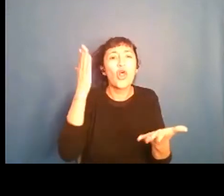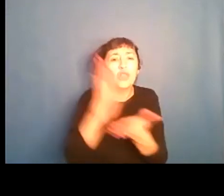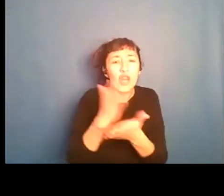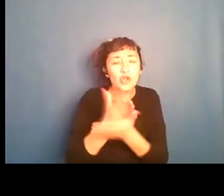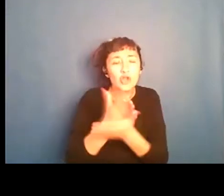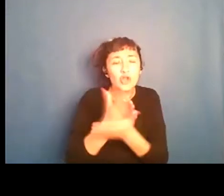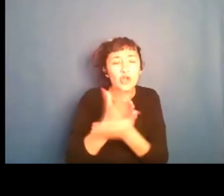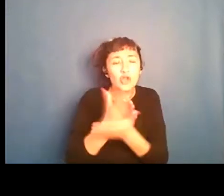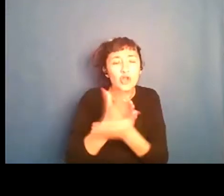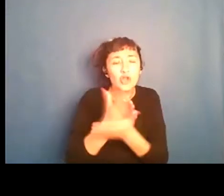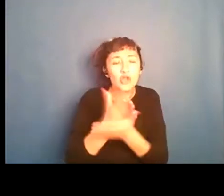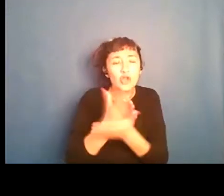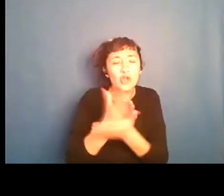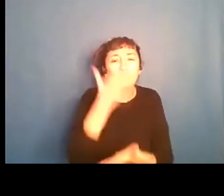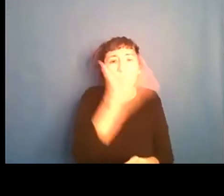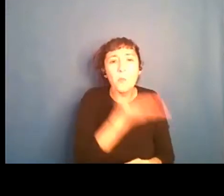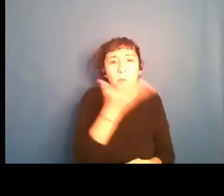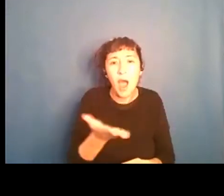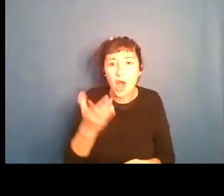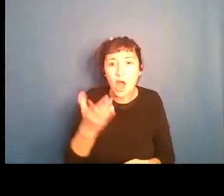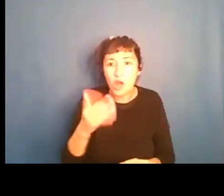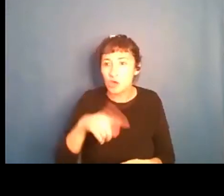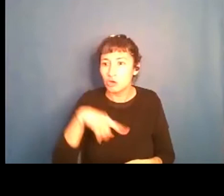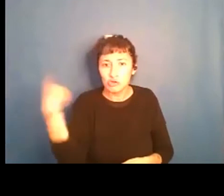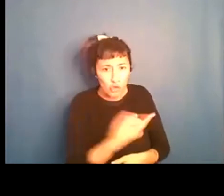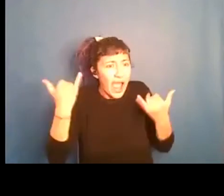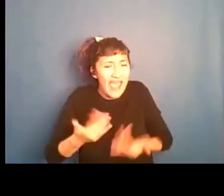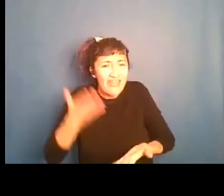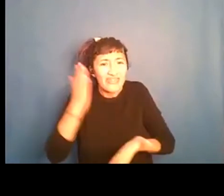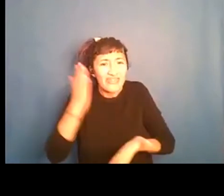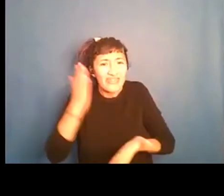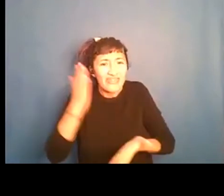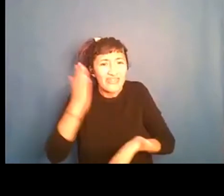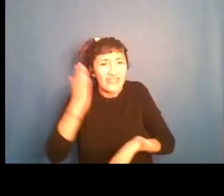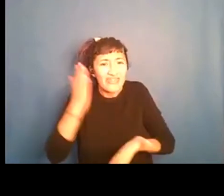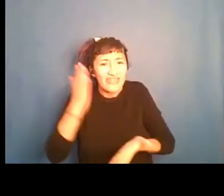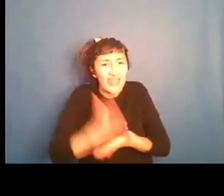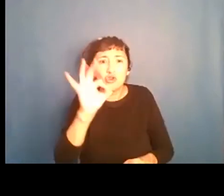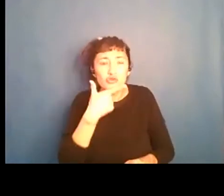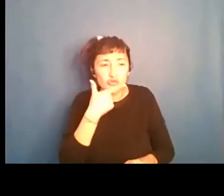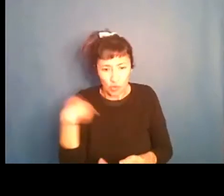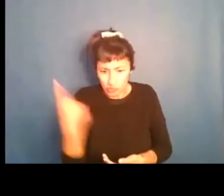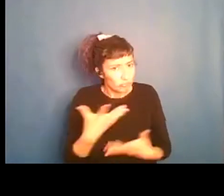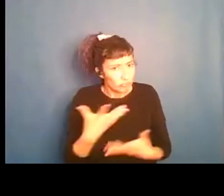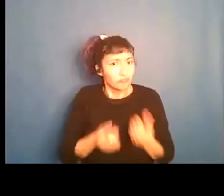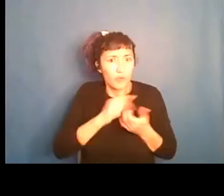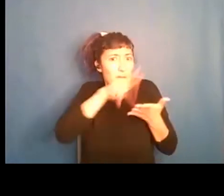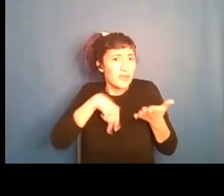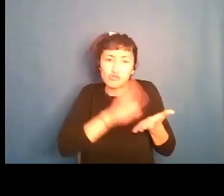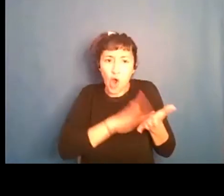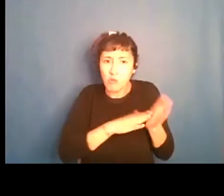el derecho, que somos sujetos de derecho. Nos agarramos fervormente de eso. ¿Por qué? Porque